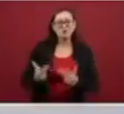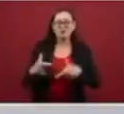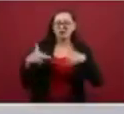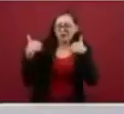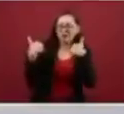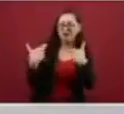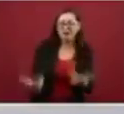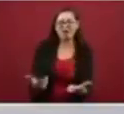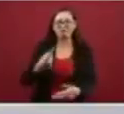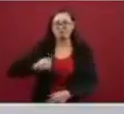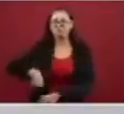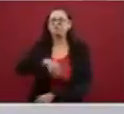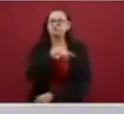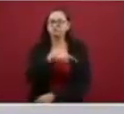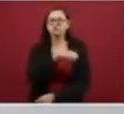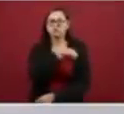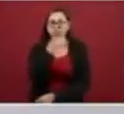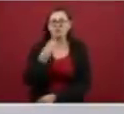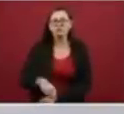Ese triunfo